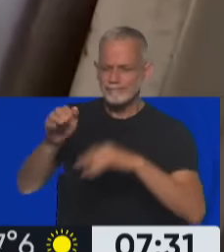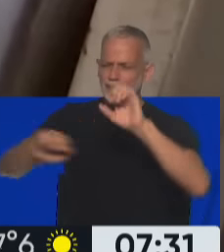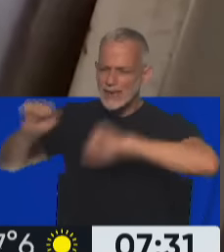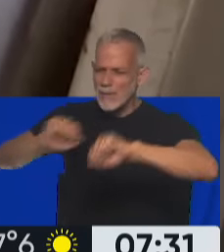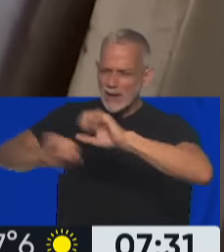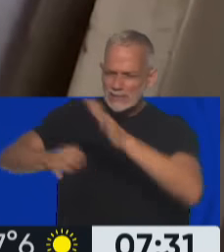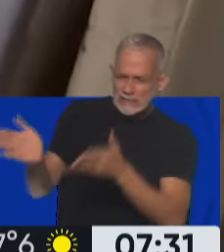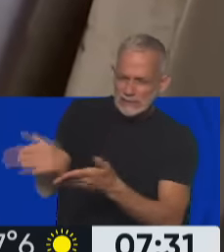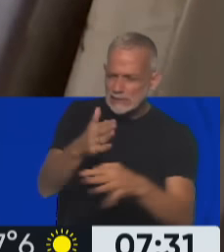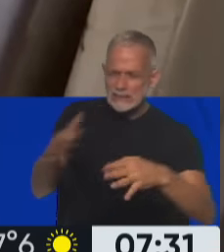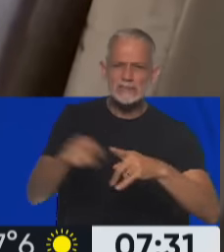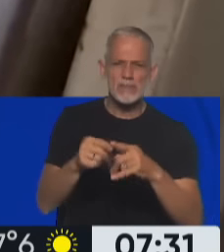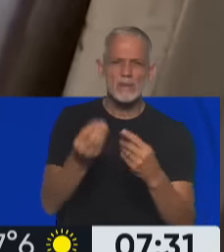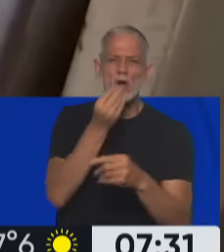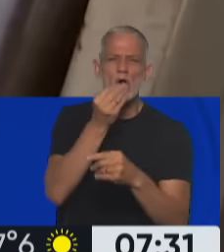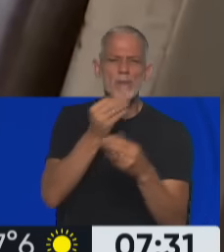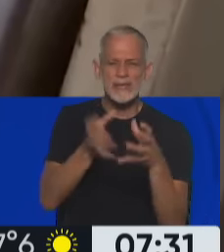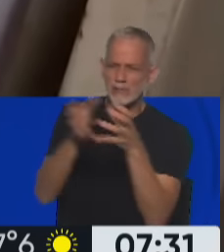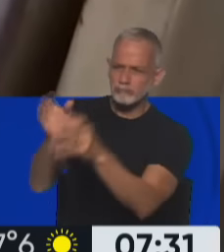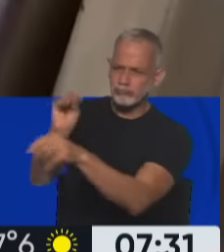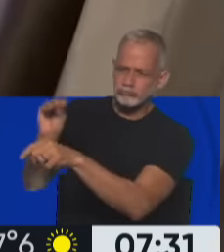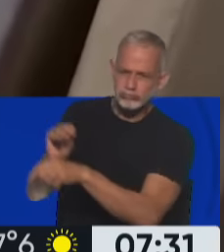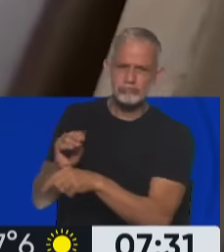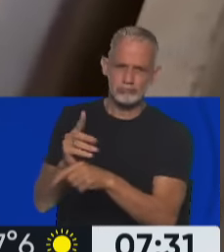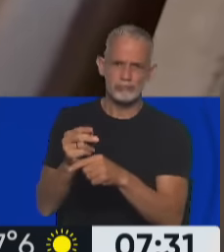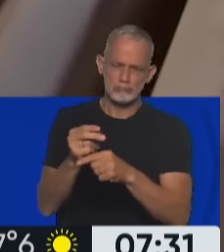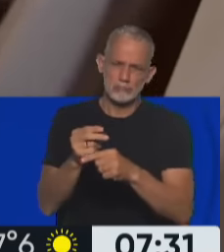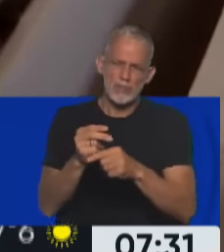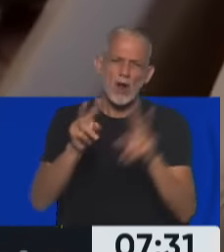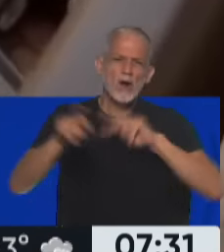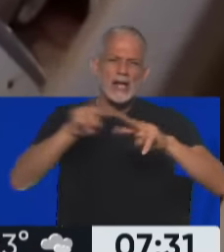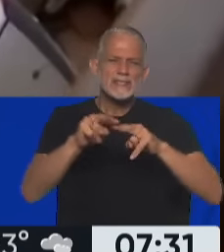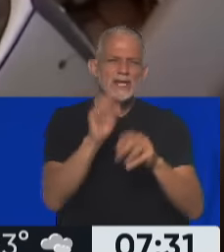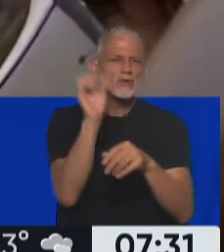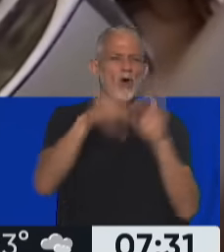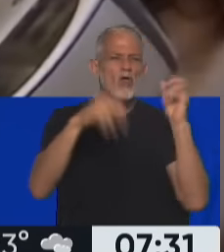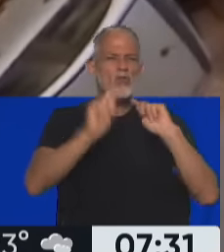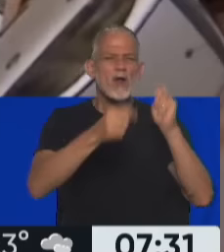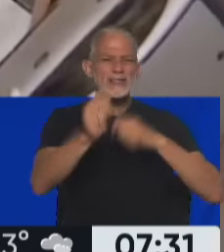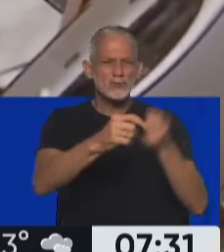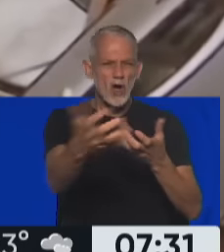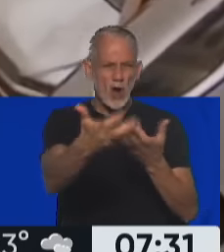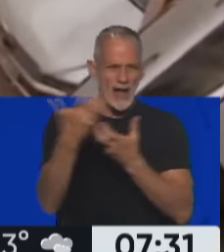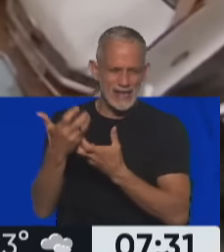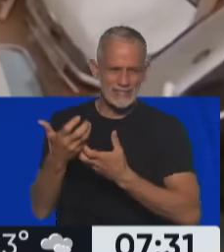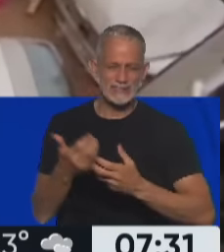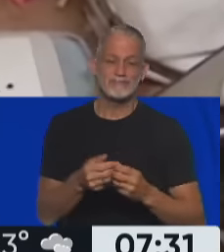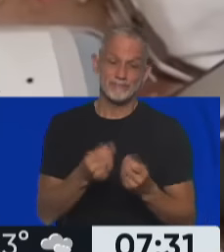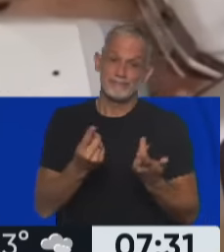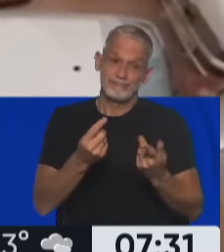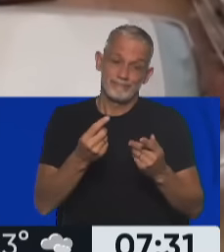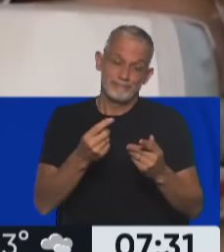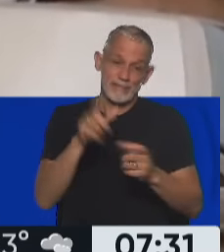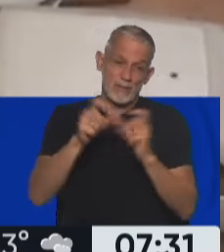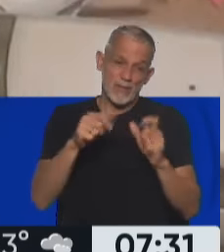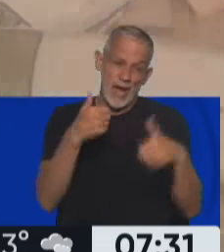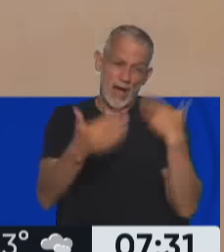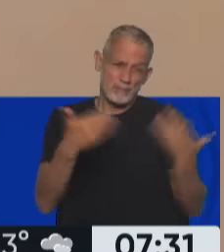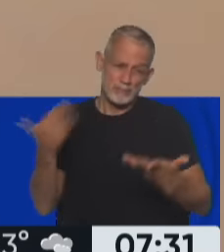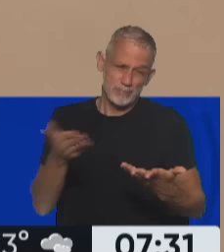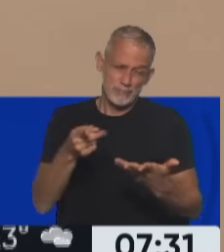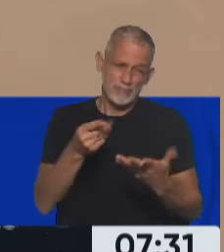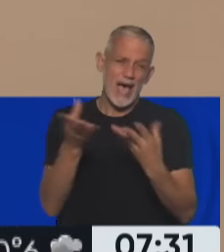llevar suministros, se están organizando recogidas. Es decir, la solidaridad del que está al lado. Básicamente eso es